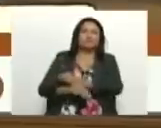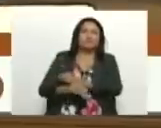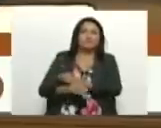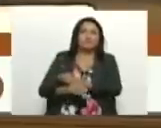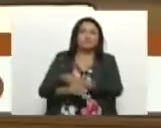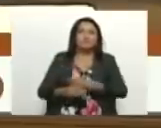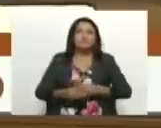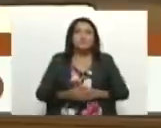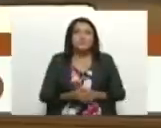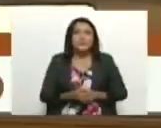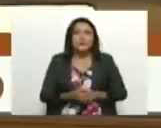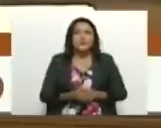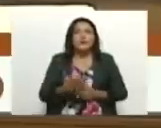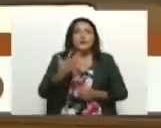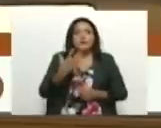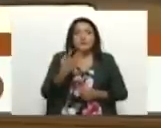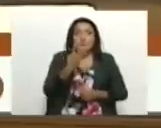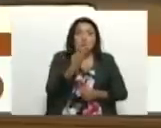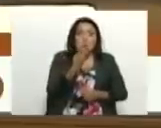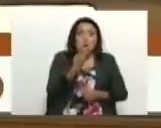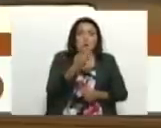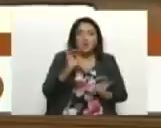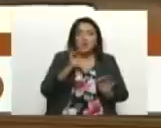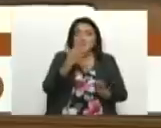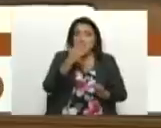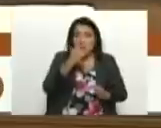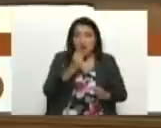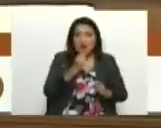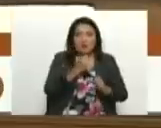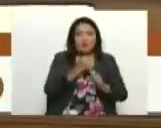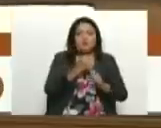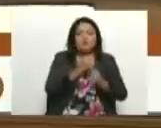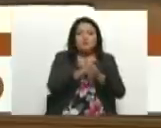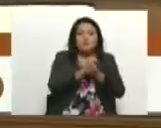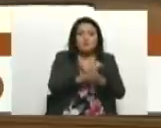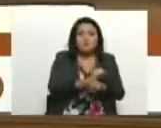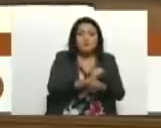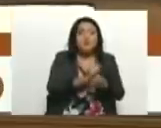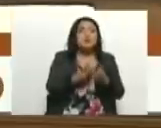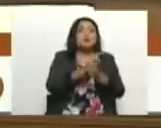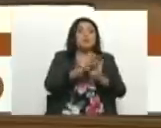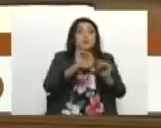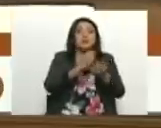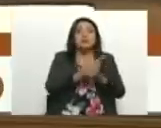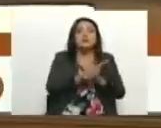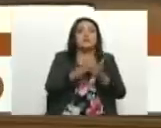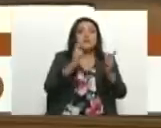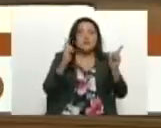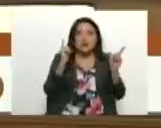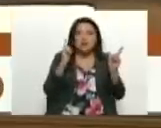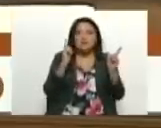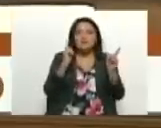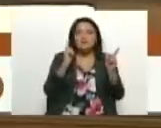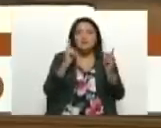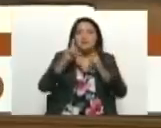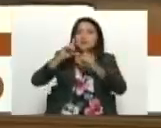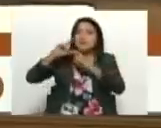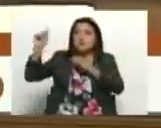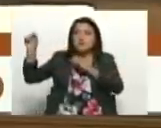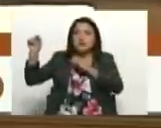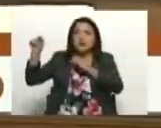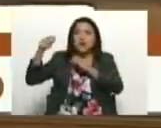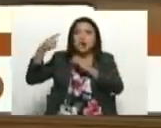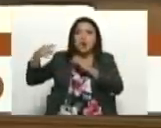detenidos 4 o 5 años, se les da la libertad al concluir la pena, se van de Venezuela, se